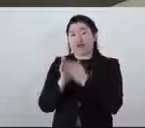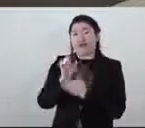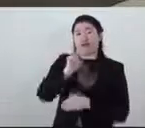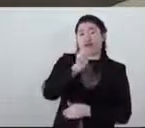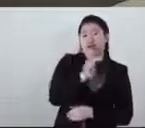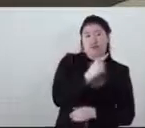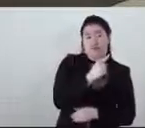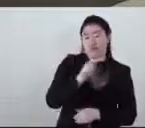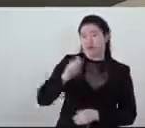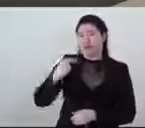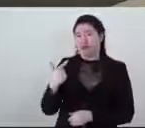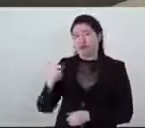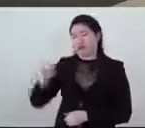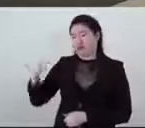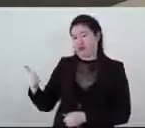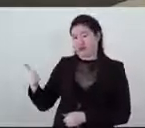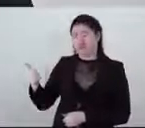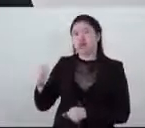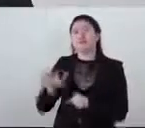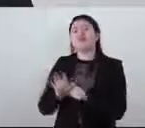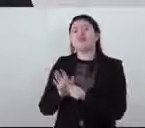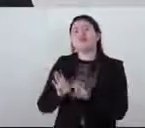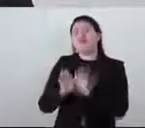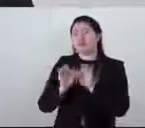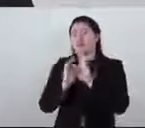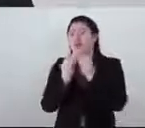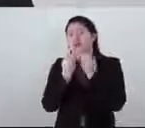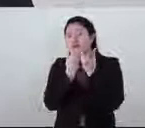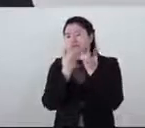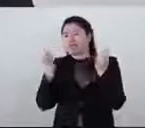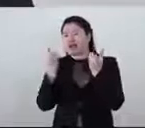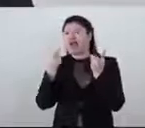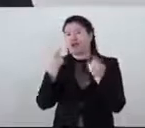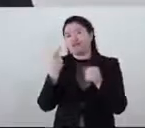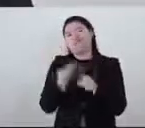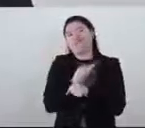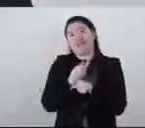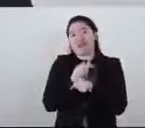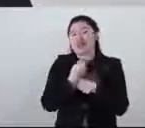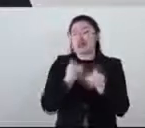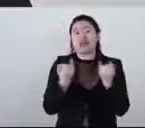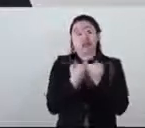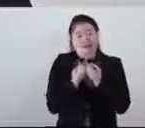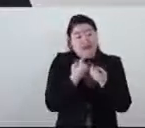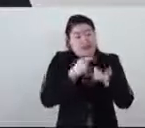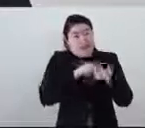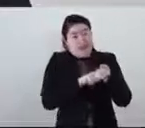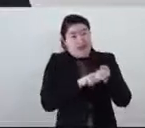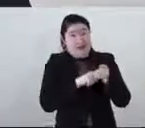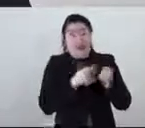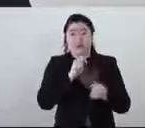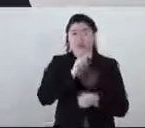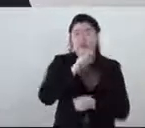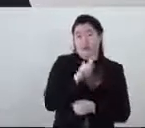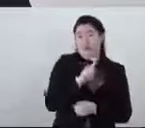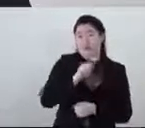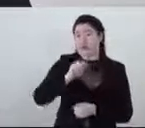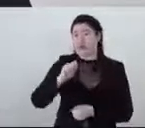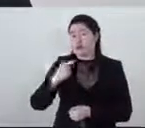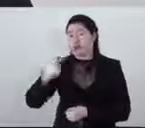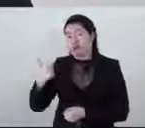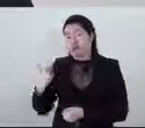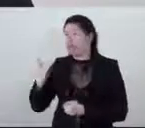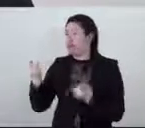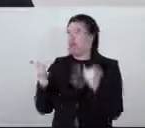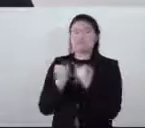T7 y T6 sobre patines y almas que las conforman, y roturas en las almas de las traves T1 y T7 del lado poniente con sistemas